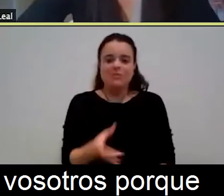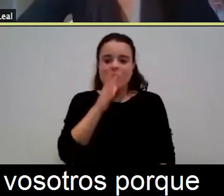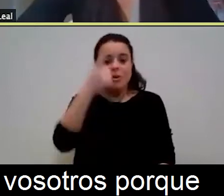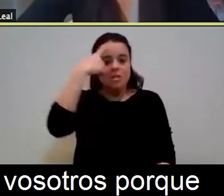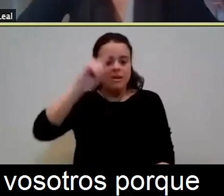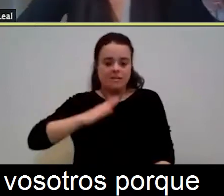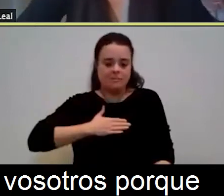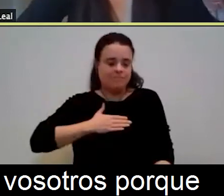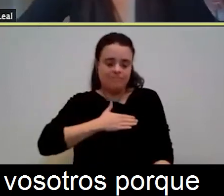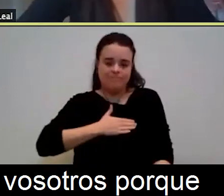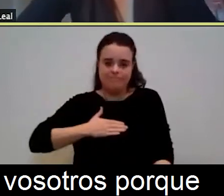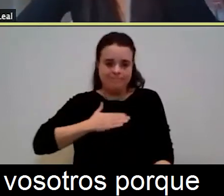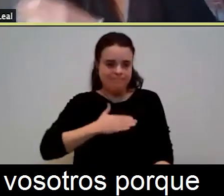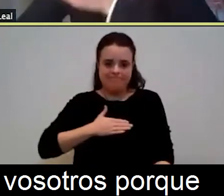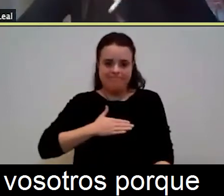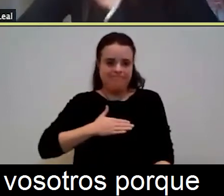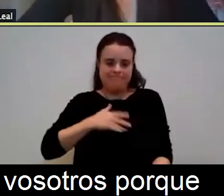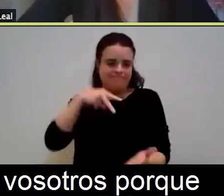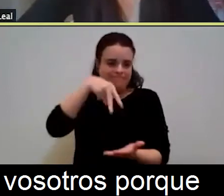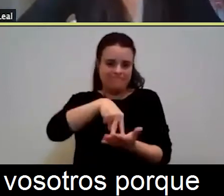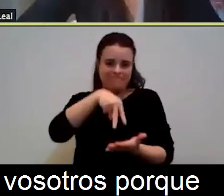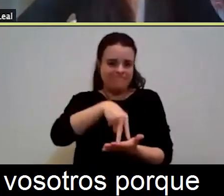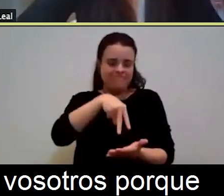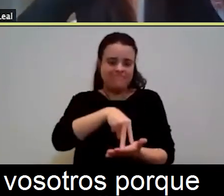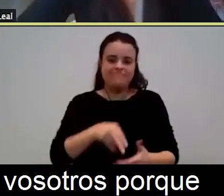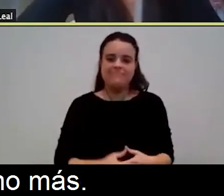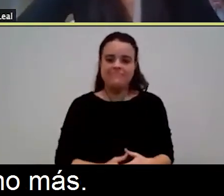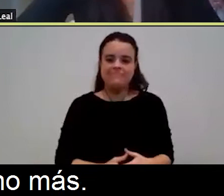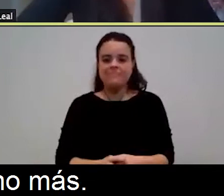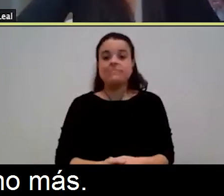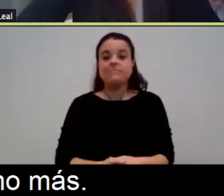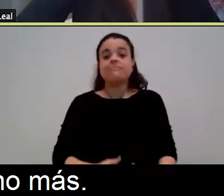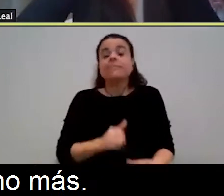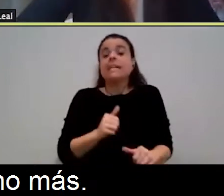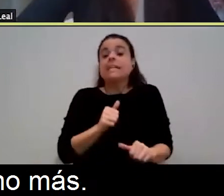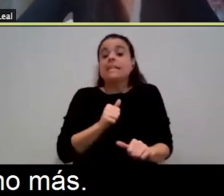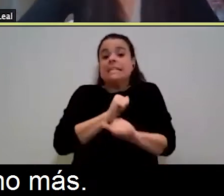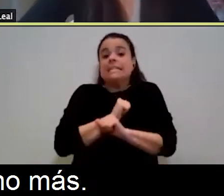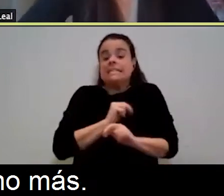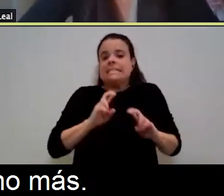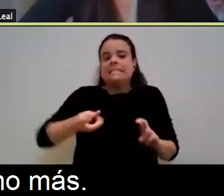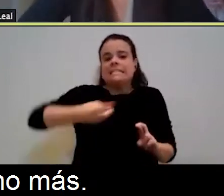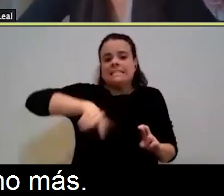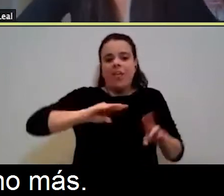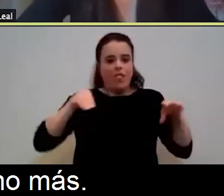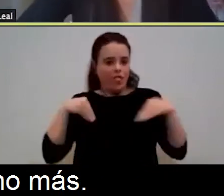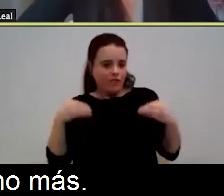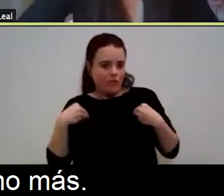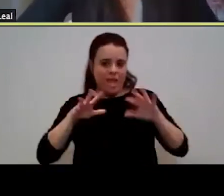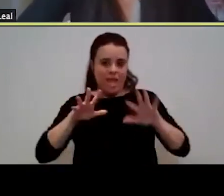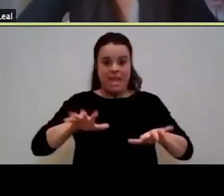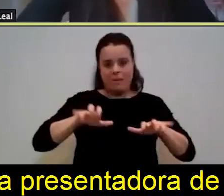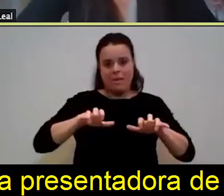mí un placer estar aquí y bueno, espero que disfrutemos mucho y que aprendamos todos pues muchísimo